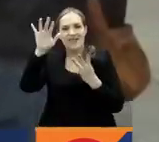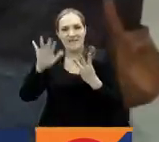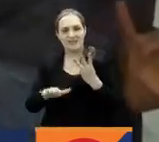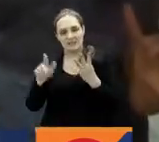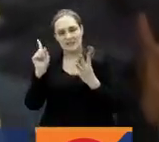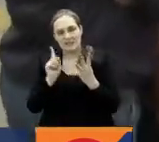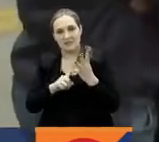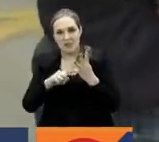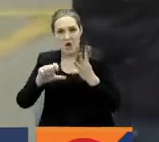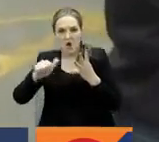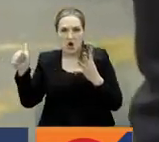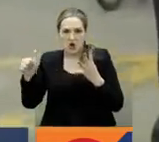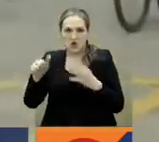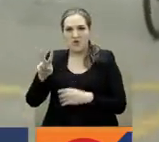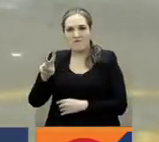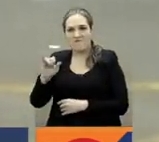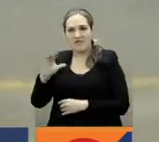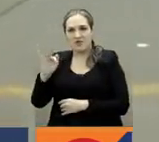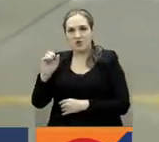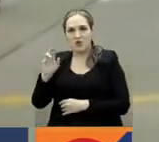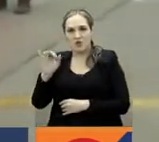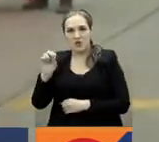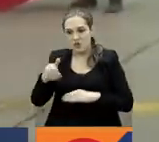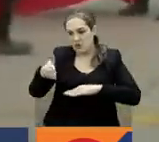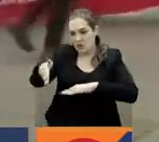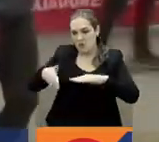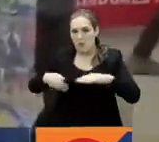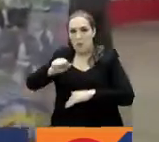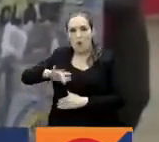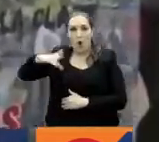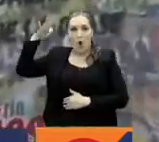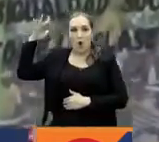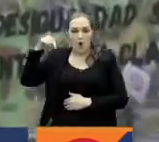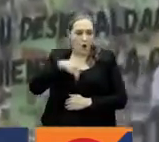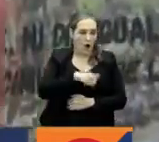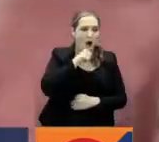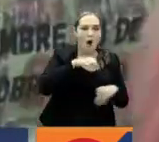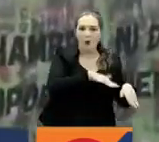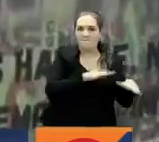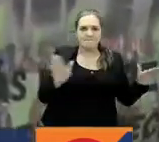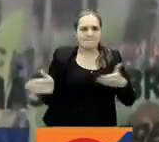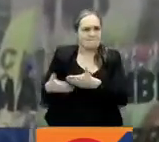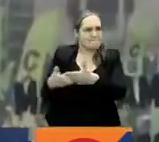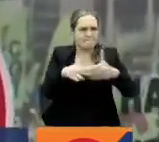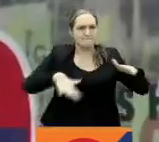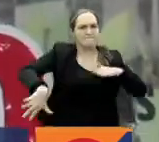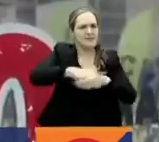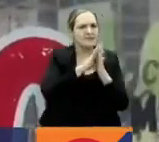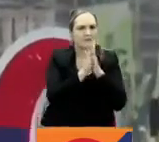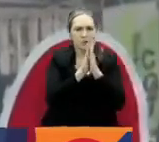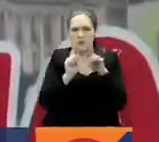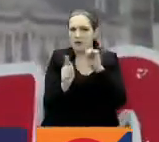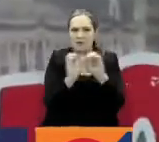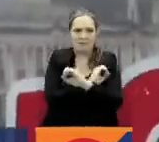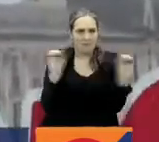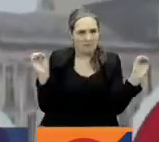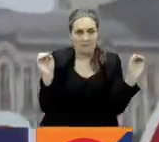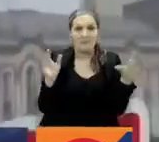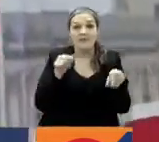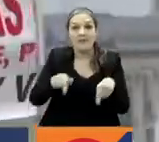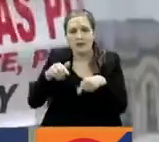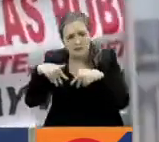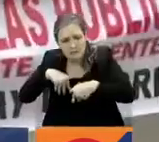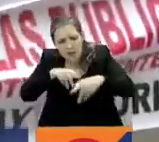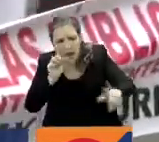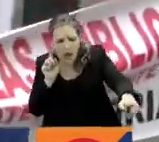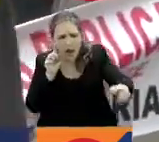Jiménez en el eje ambiental y también en Museo del Oro y en Aguas. Esta movilización, esta marcha llegará hasta la Plaza de